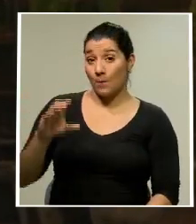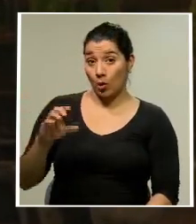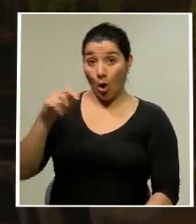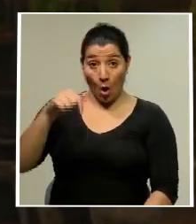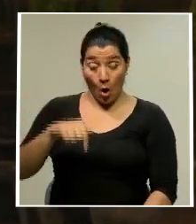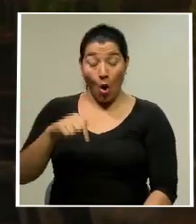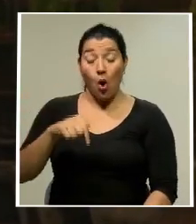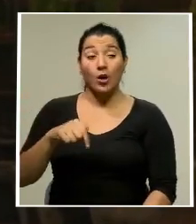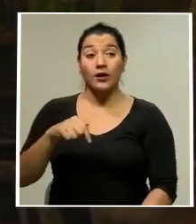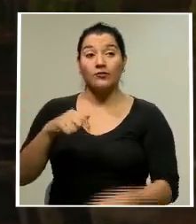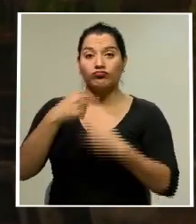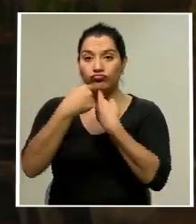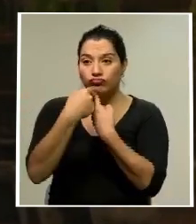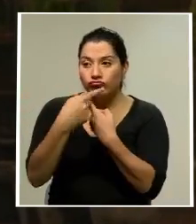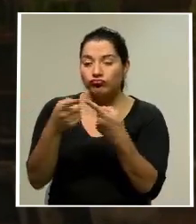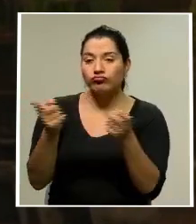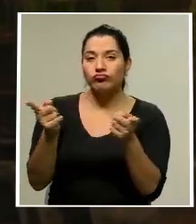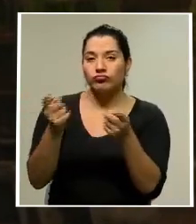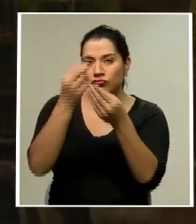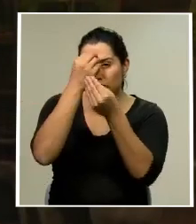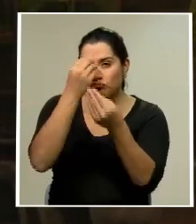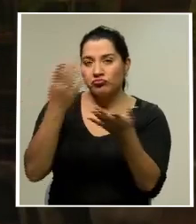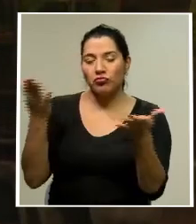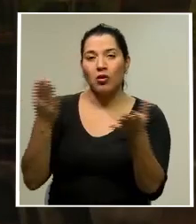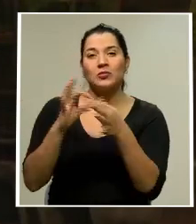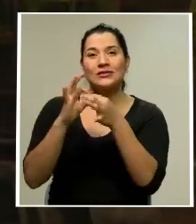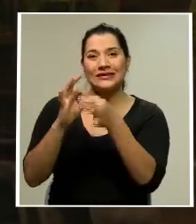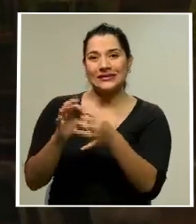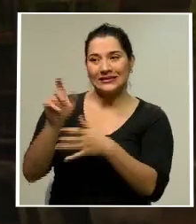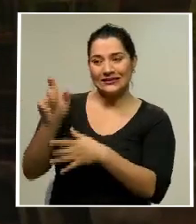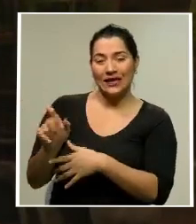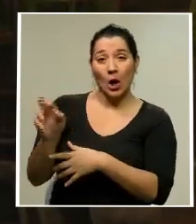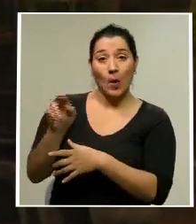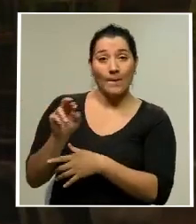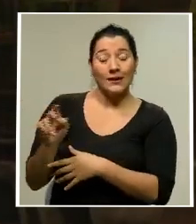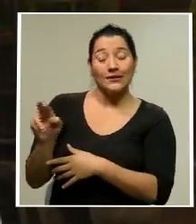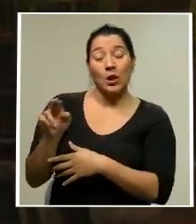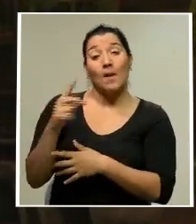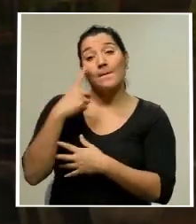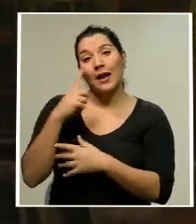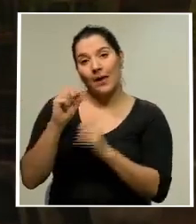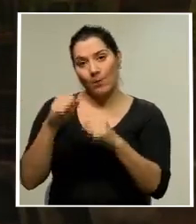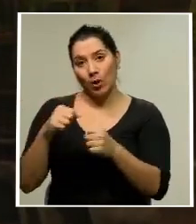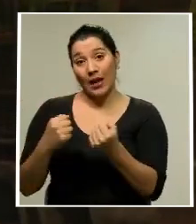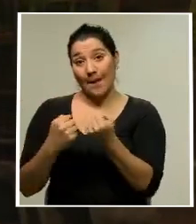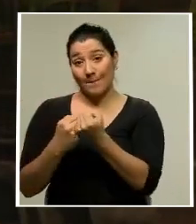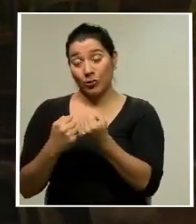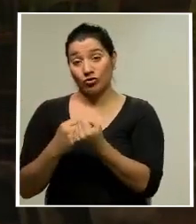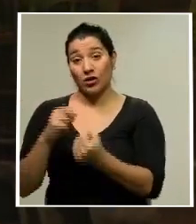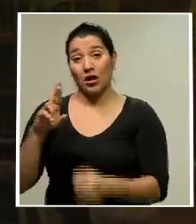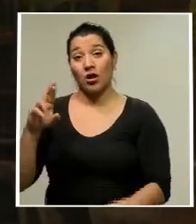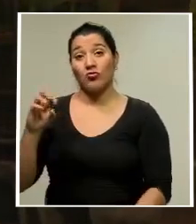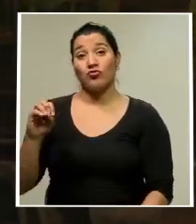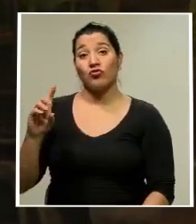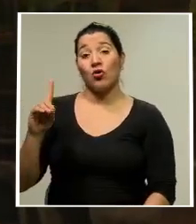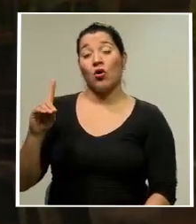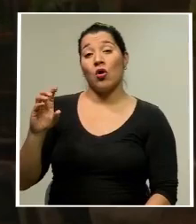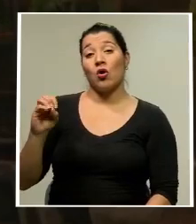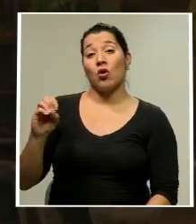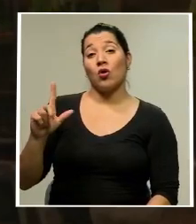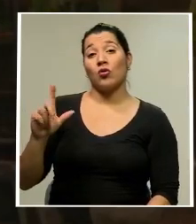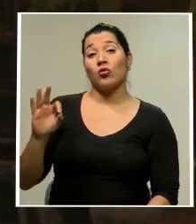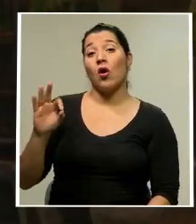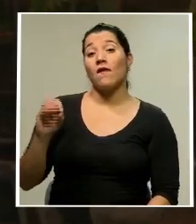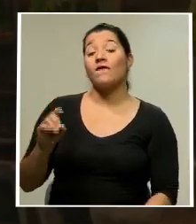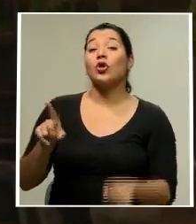dar pues unas escasas declaraciones para respaldar a don Rodolfo, y vino a hacerlo también con la